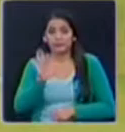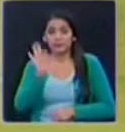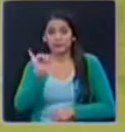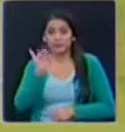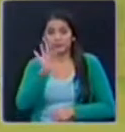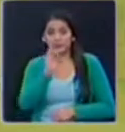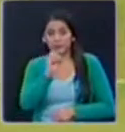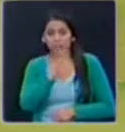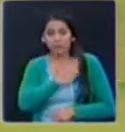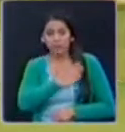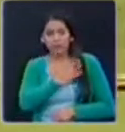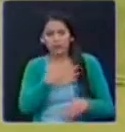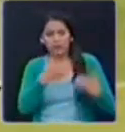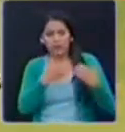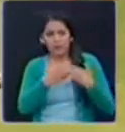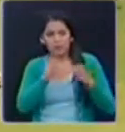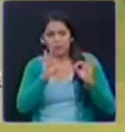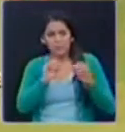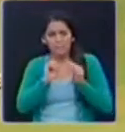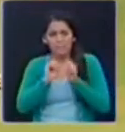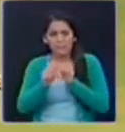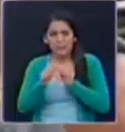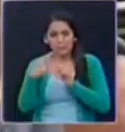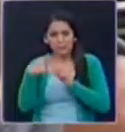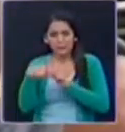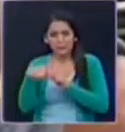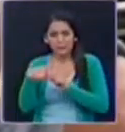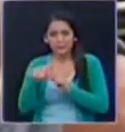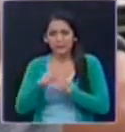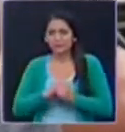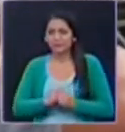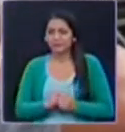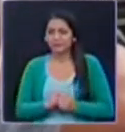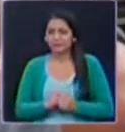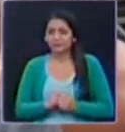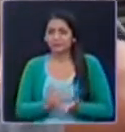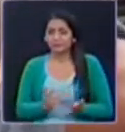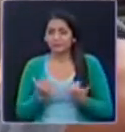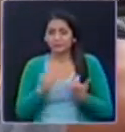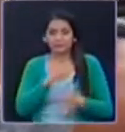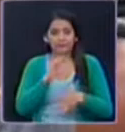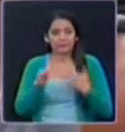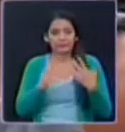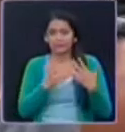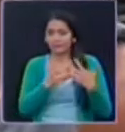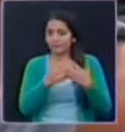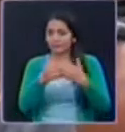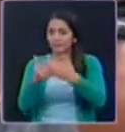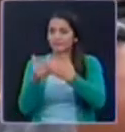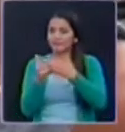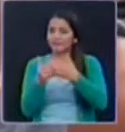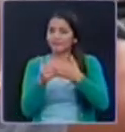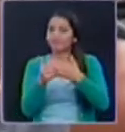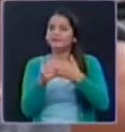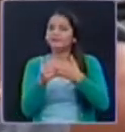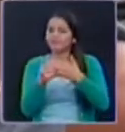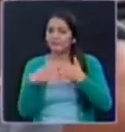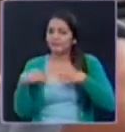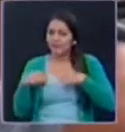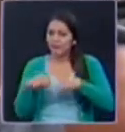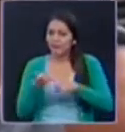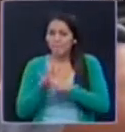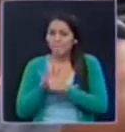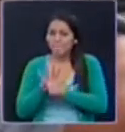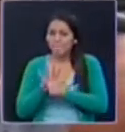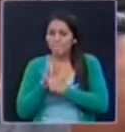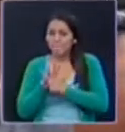equipo logre un resultado positivo en este encuentro. No, en que estemos todos bien unidos y que salga a presionar,